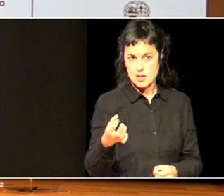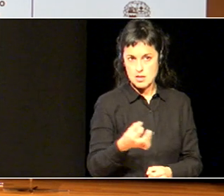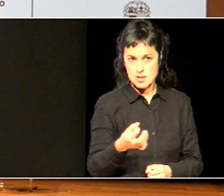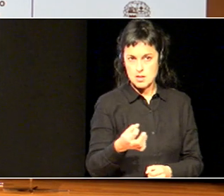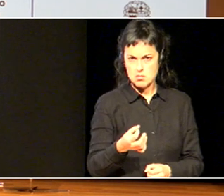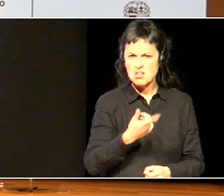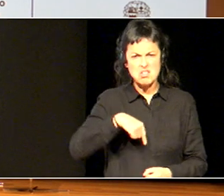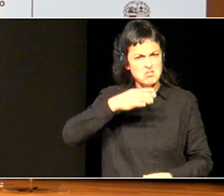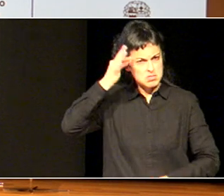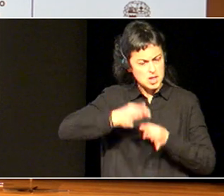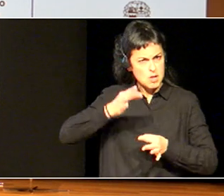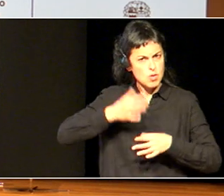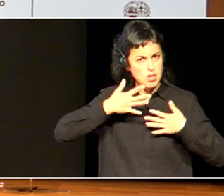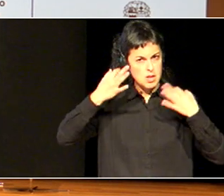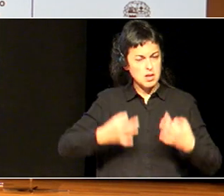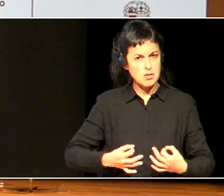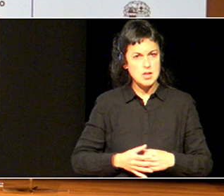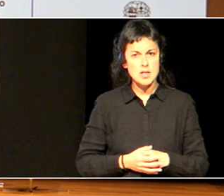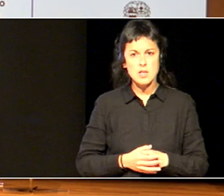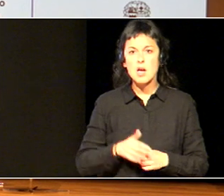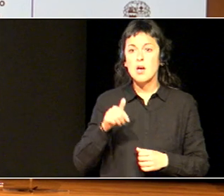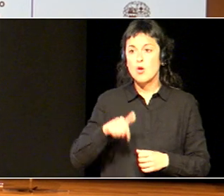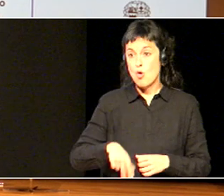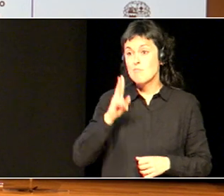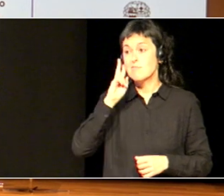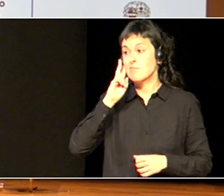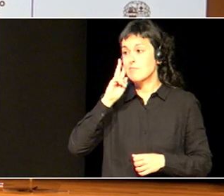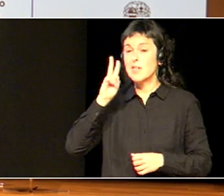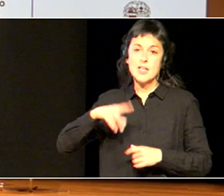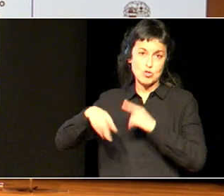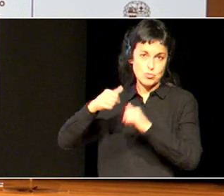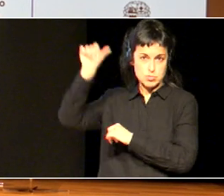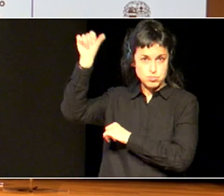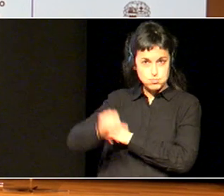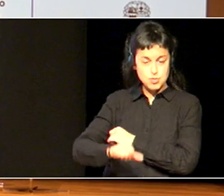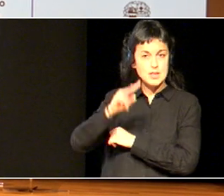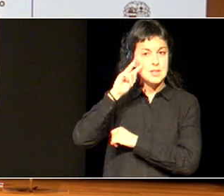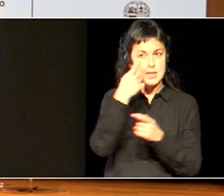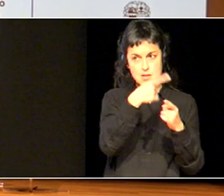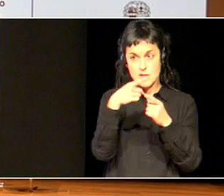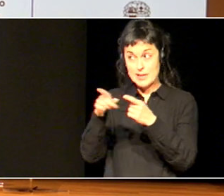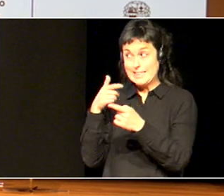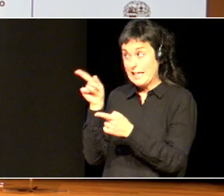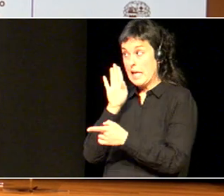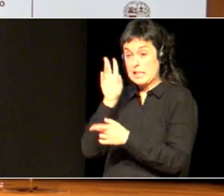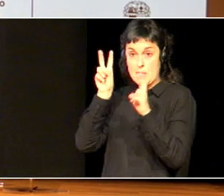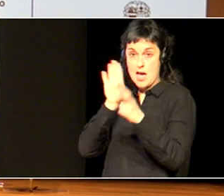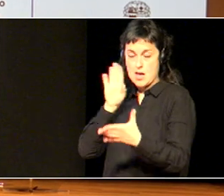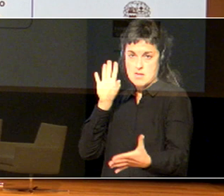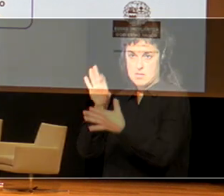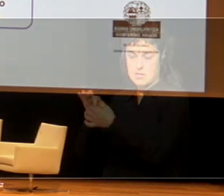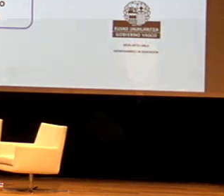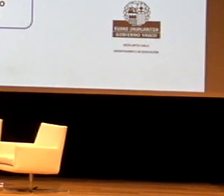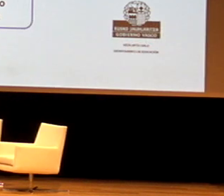horretan siniesten dugu gaurrikosiko dituzue esperientza entzungo dituzue esperientza batzuk horren hildorado asenak la